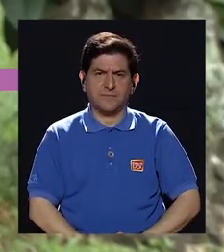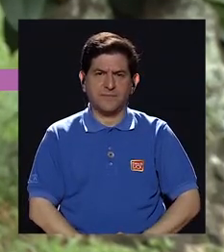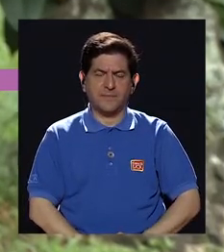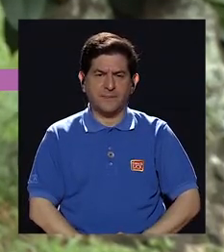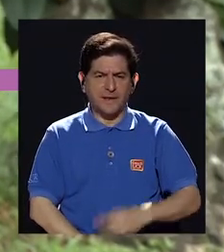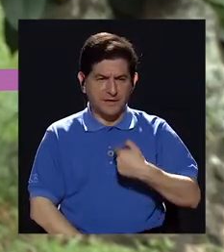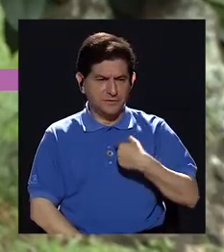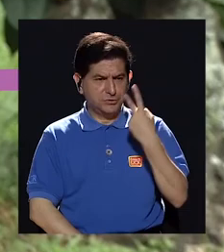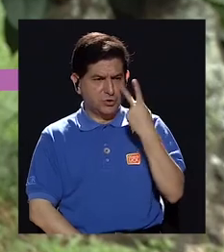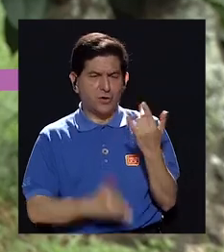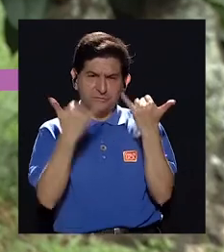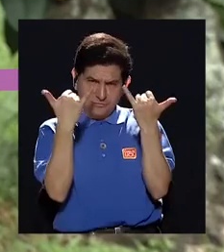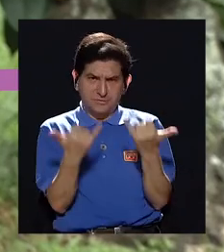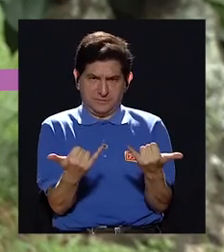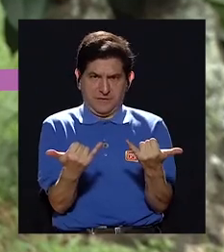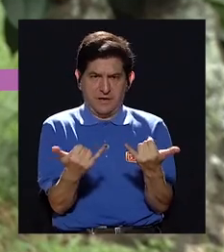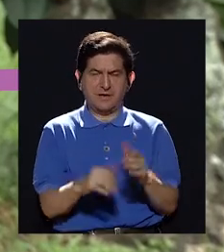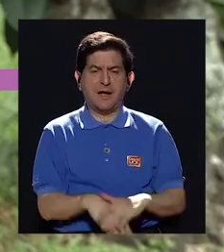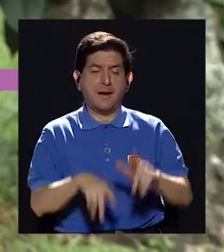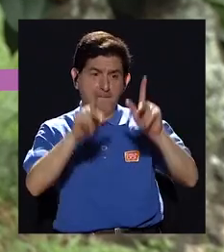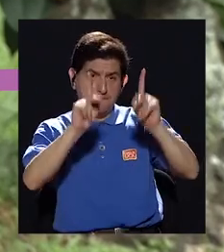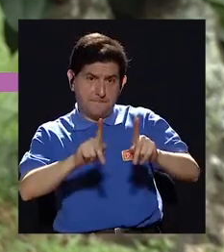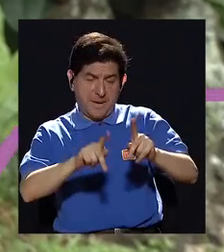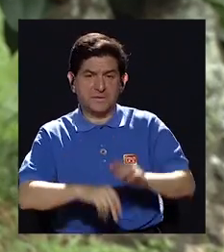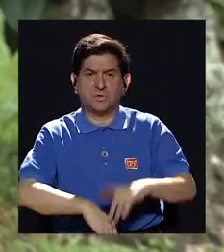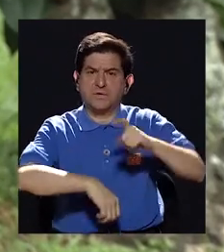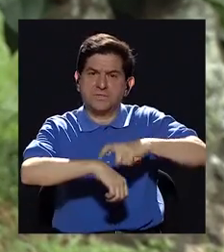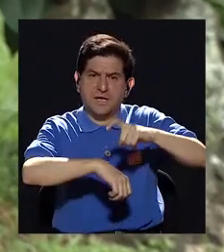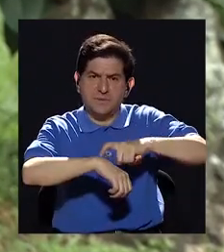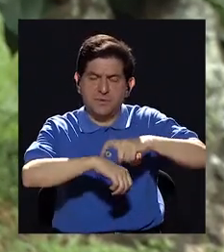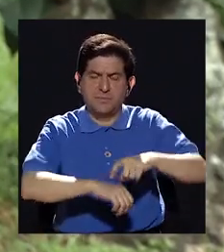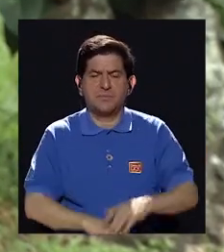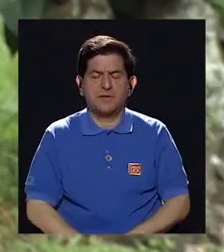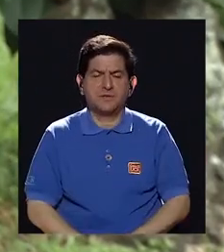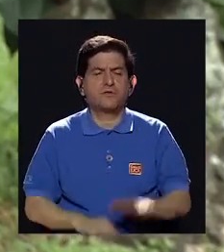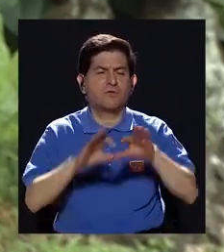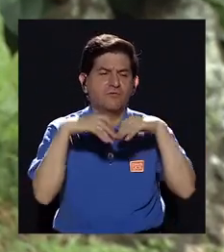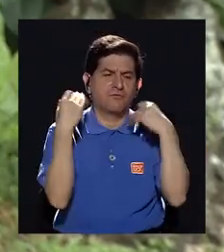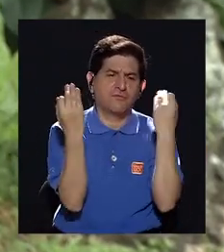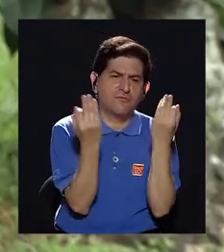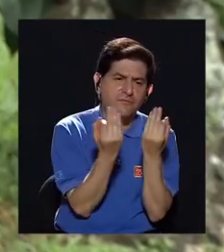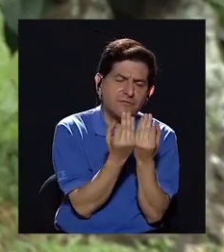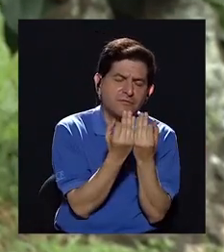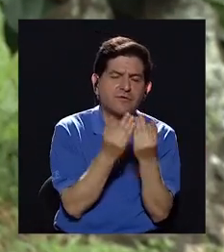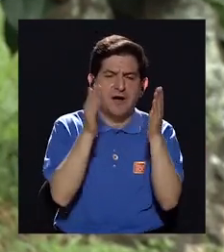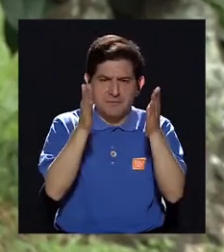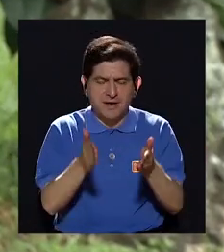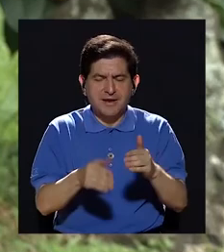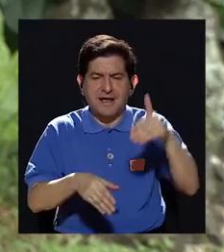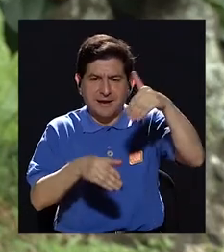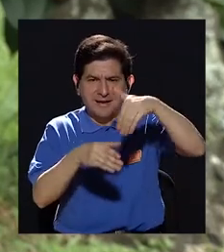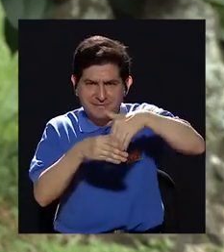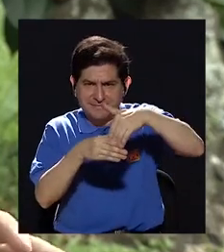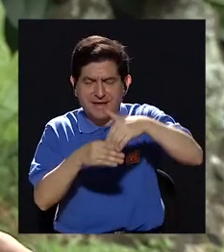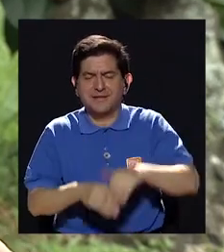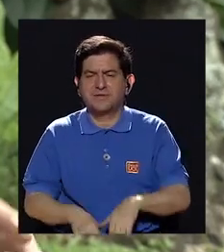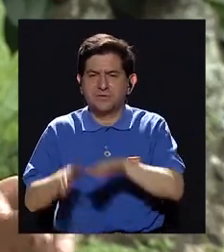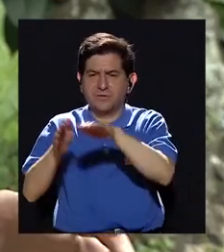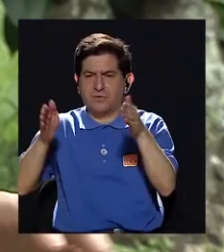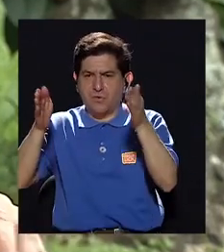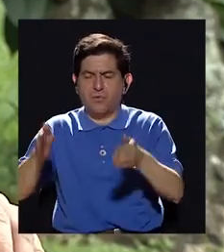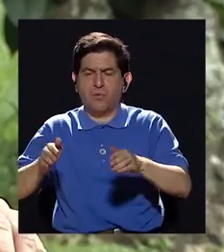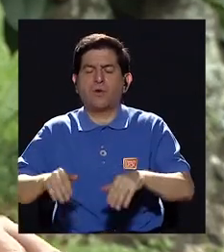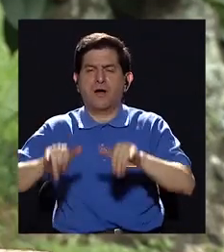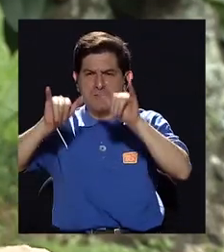Me ha tocado ver que hay personas que cuando tienen un familiar, un ser querido encamado, no lo tocan